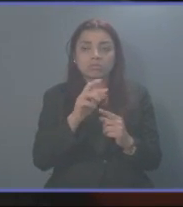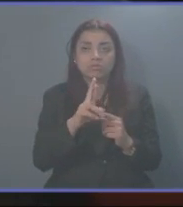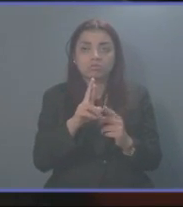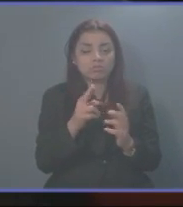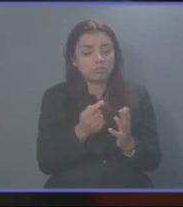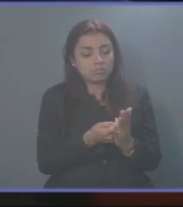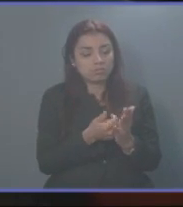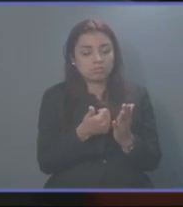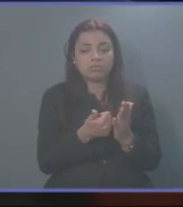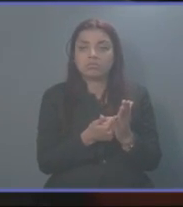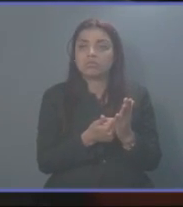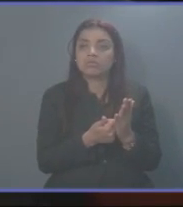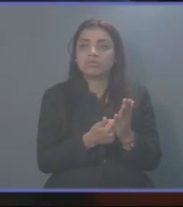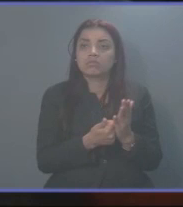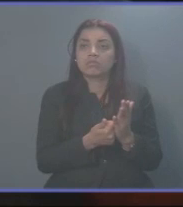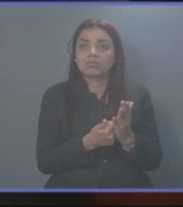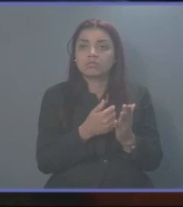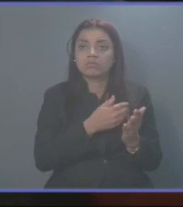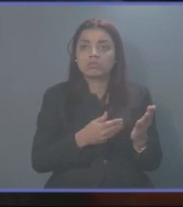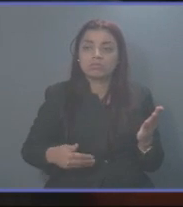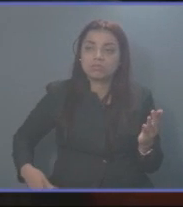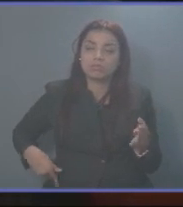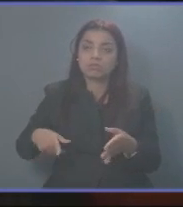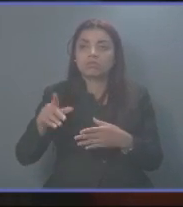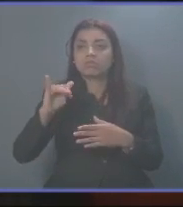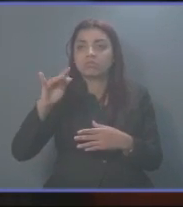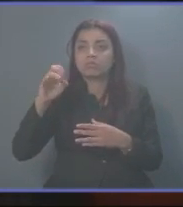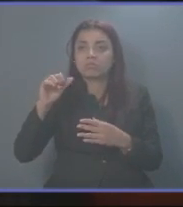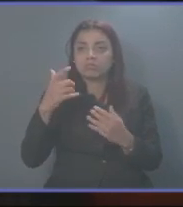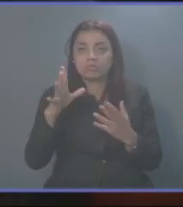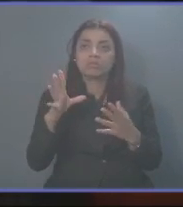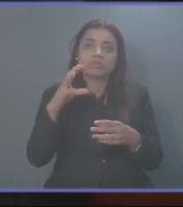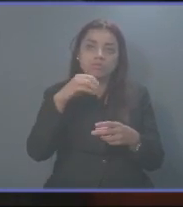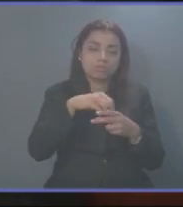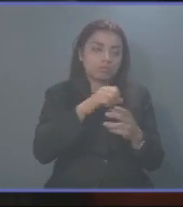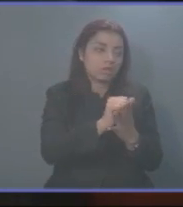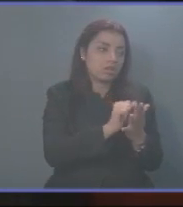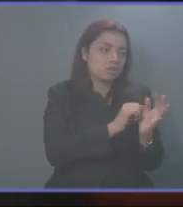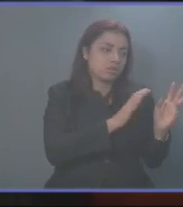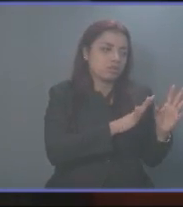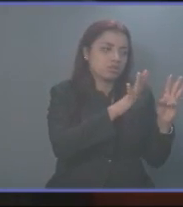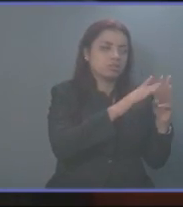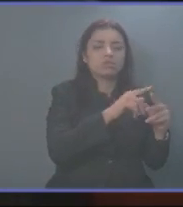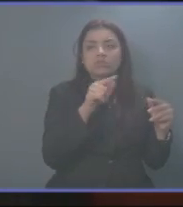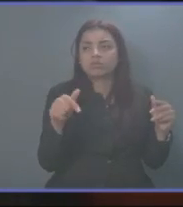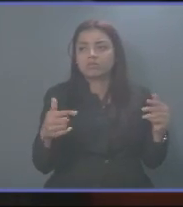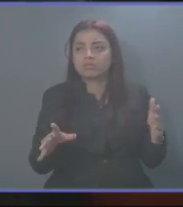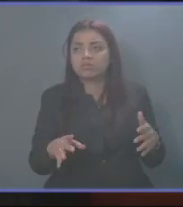de la atribución del presidente del INDES, que ya está repetida y contemplada en el artículo 18.